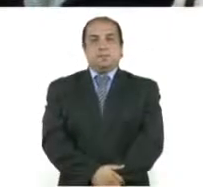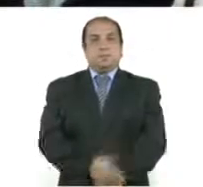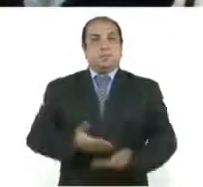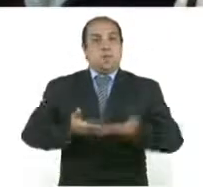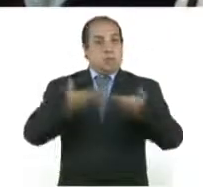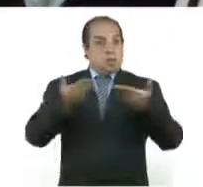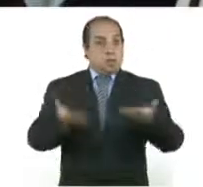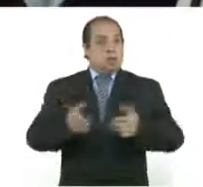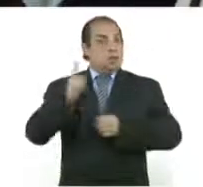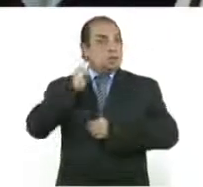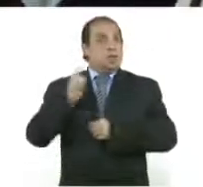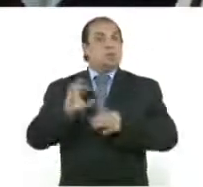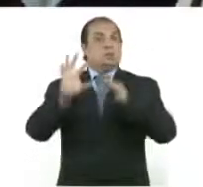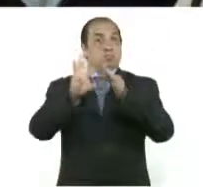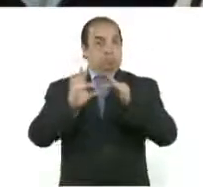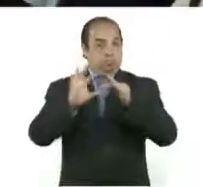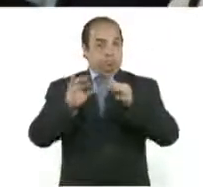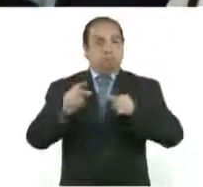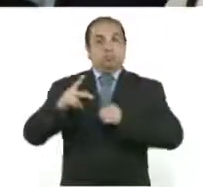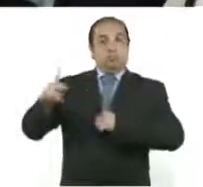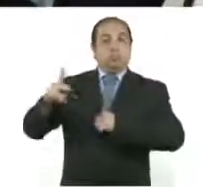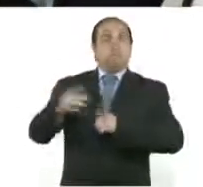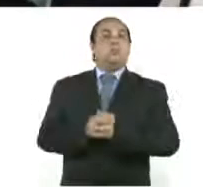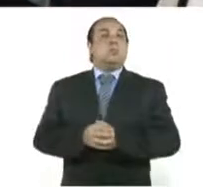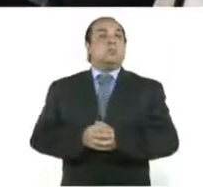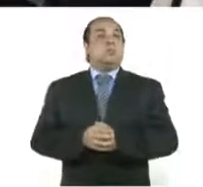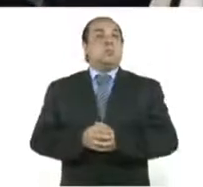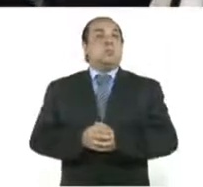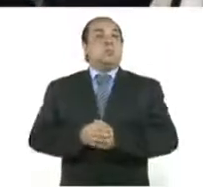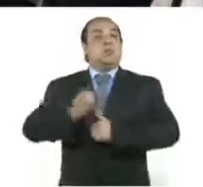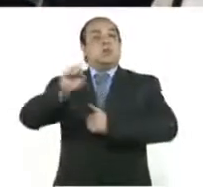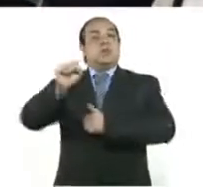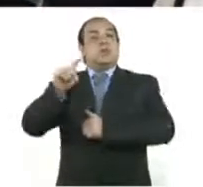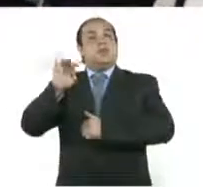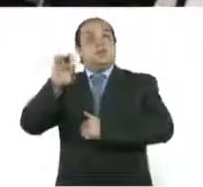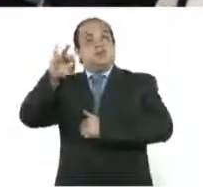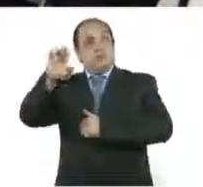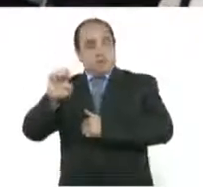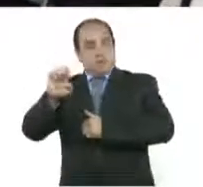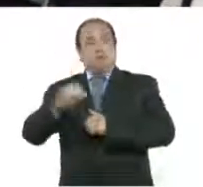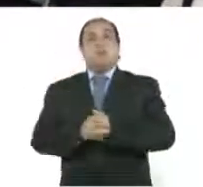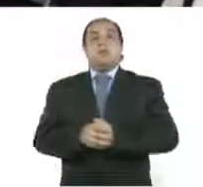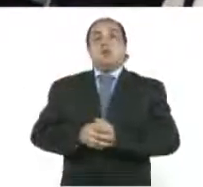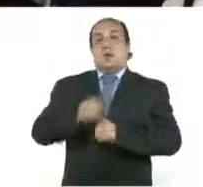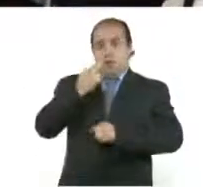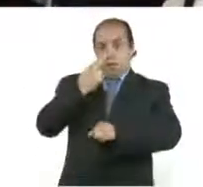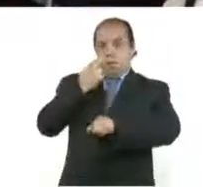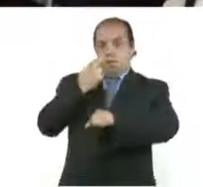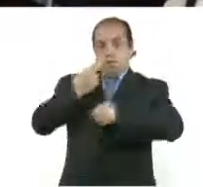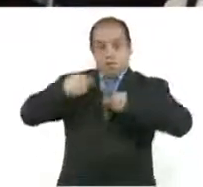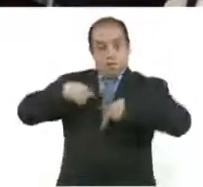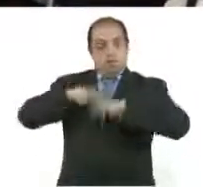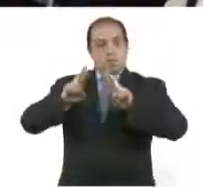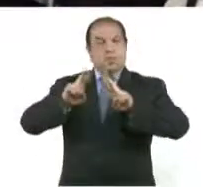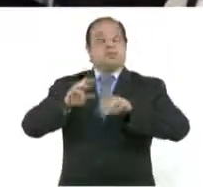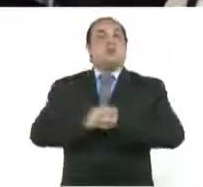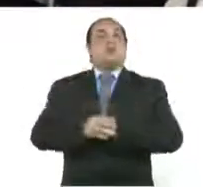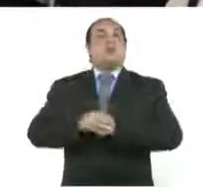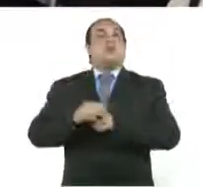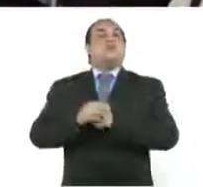Escucharemos en este momento unas palabras de bienvenida por parte de Stephanie Correa García, delegada de Bienestar en la Ciudad de